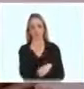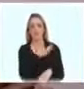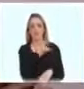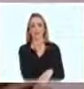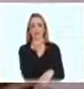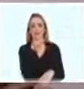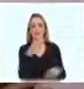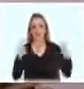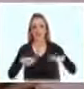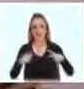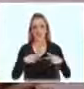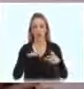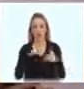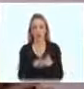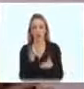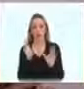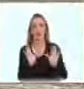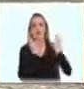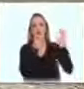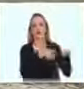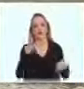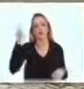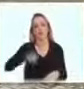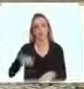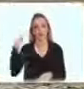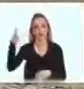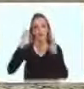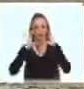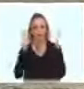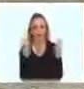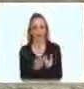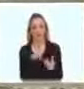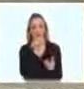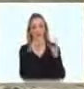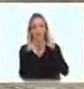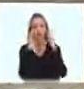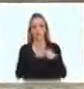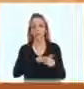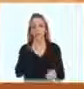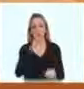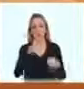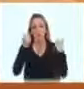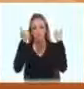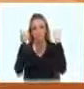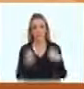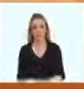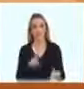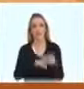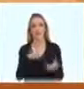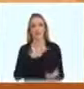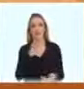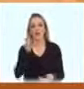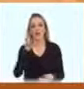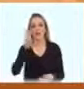han sido reinstalados por órdenes del tribunal el congreso de jalisco es uno de los más obesos del país son 39 diputados y